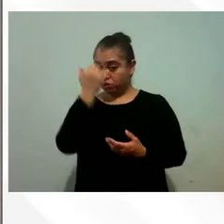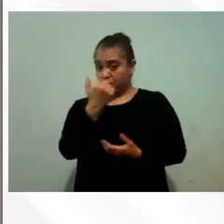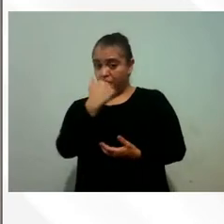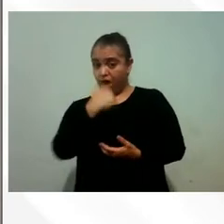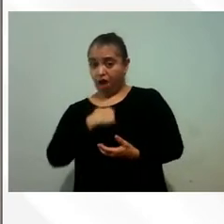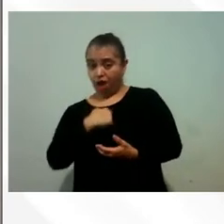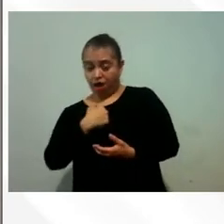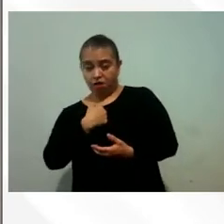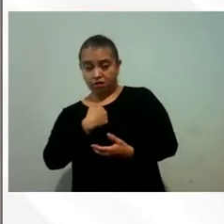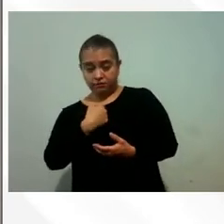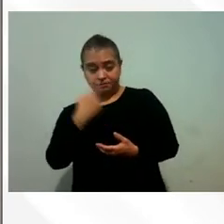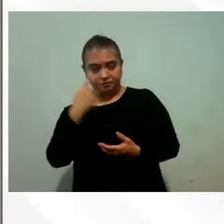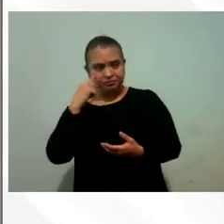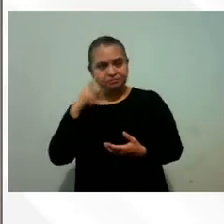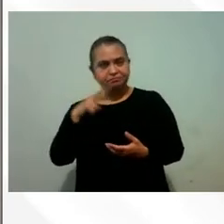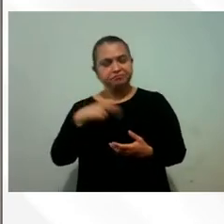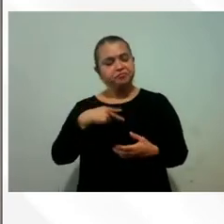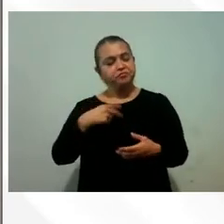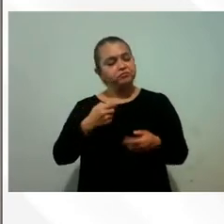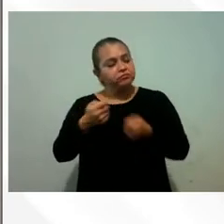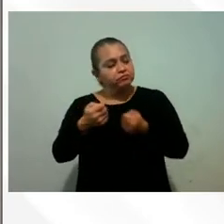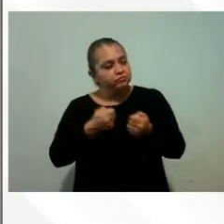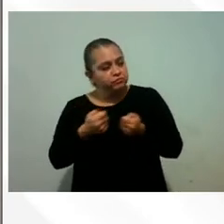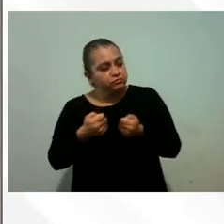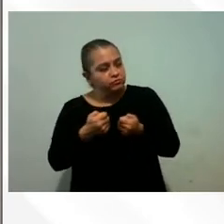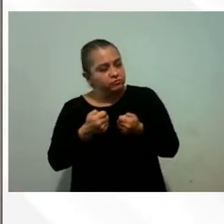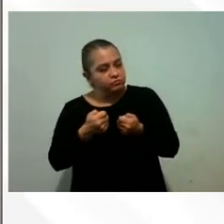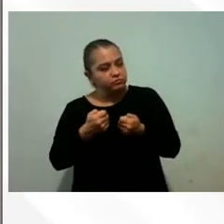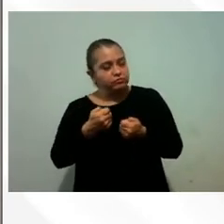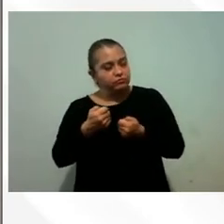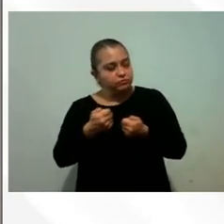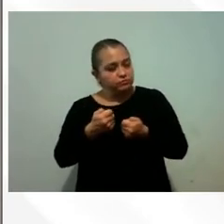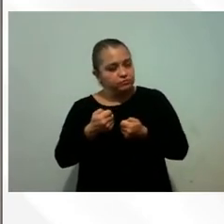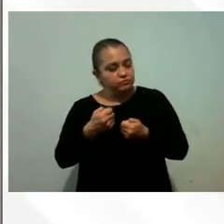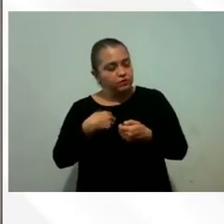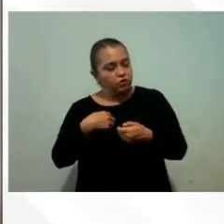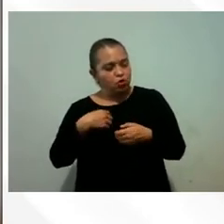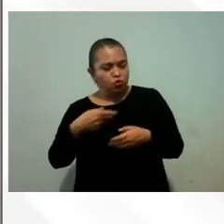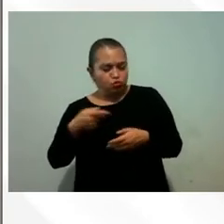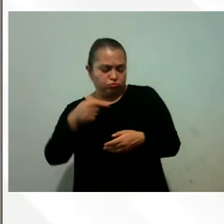plena. Y aquí Edith nos dice que cuando no hay